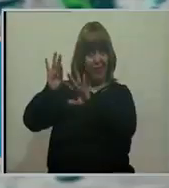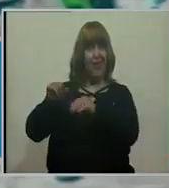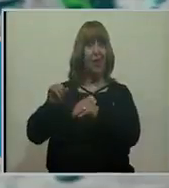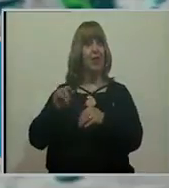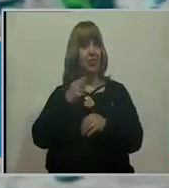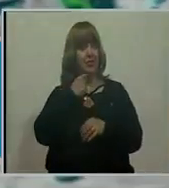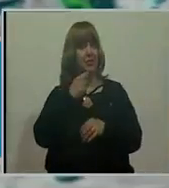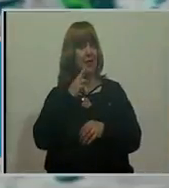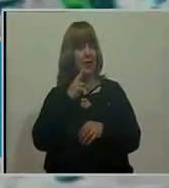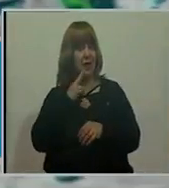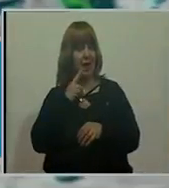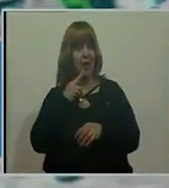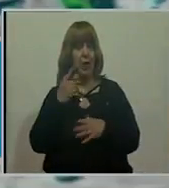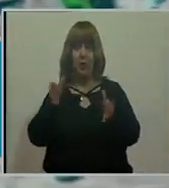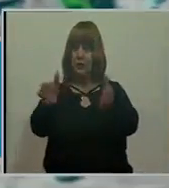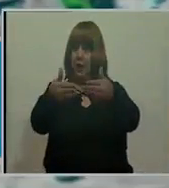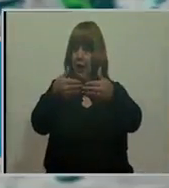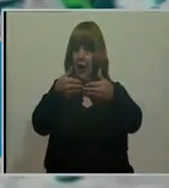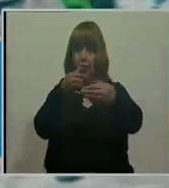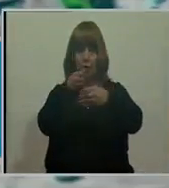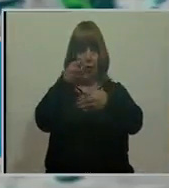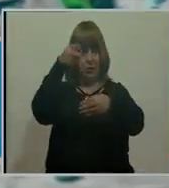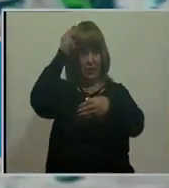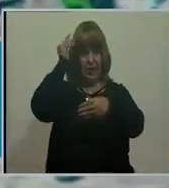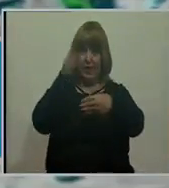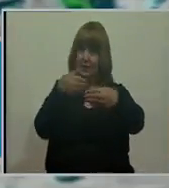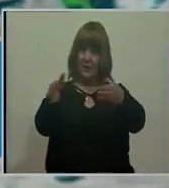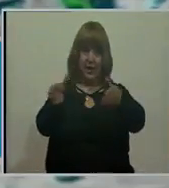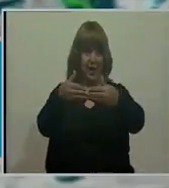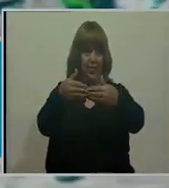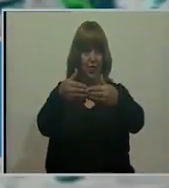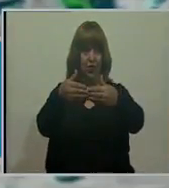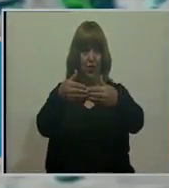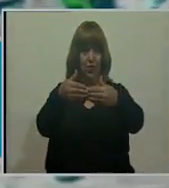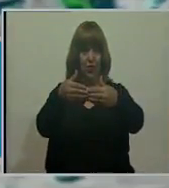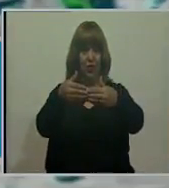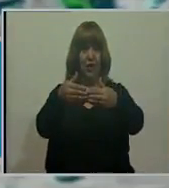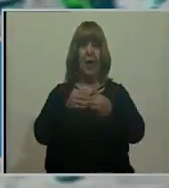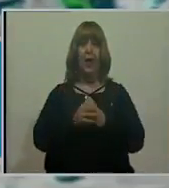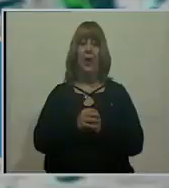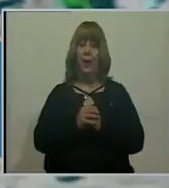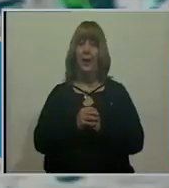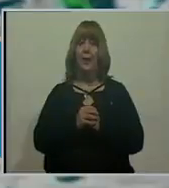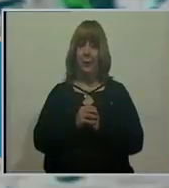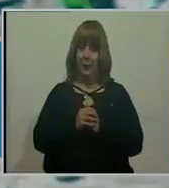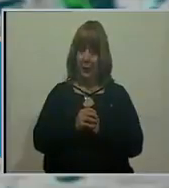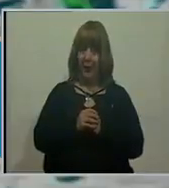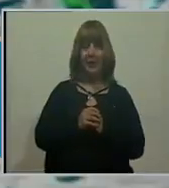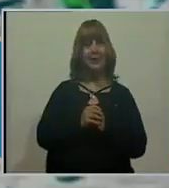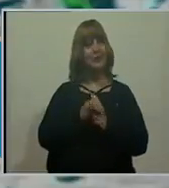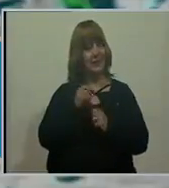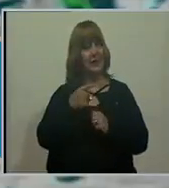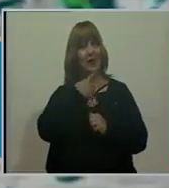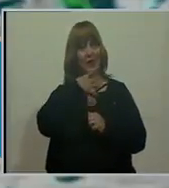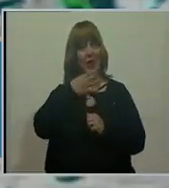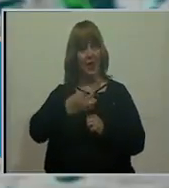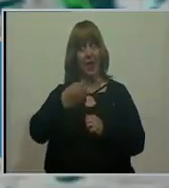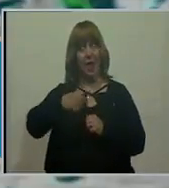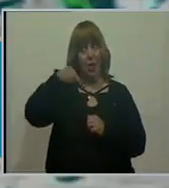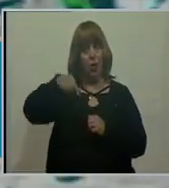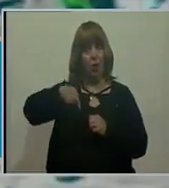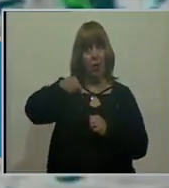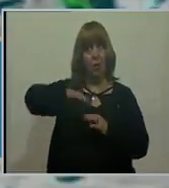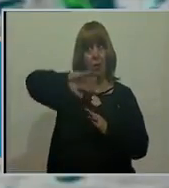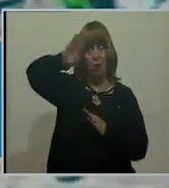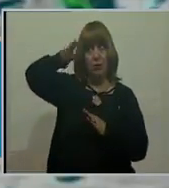Sí. Cerrado, sí, el paso internacional, ¿eh? Cerrado el paso internacional. Bueno, lo de hoy en Cordillera, esto